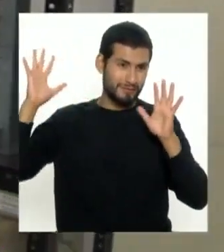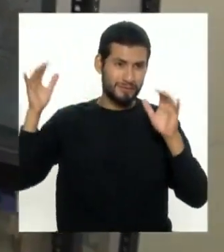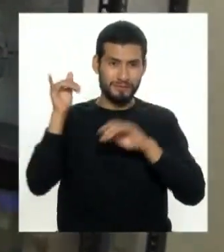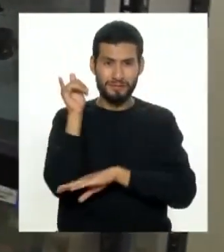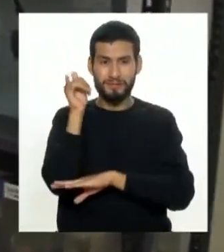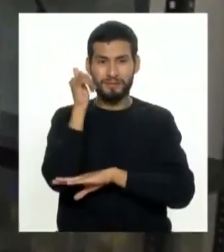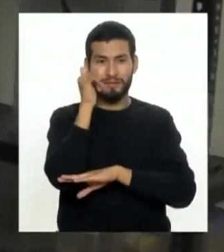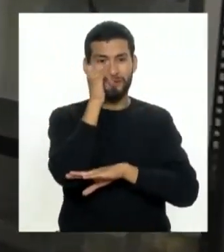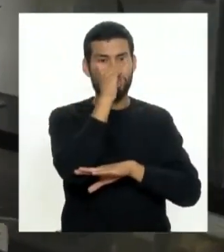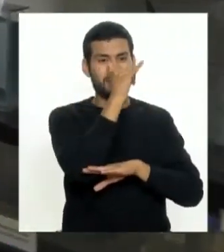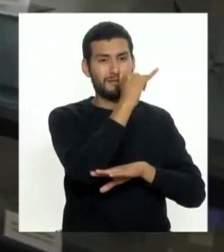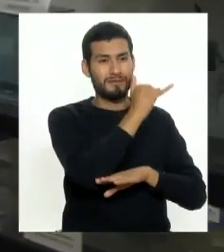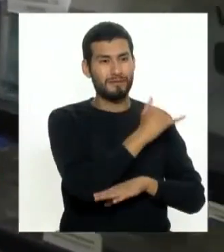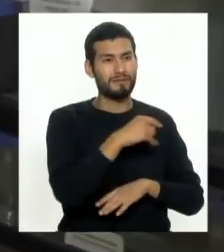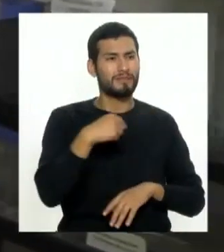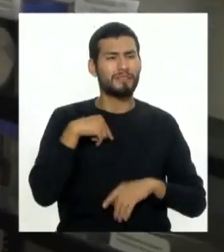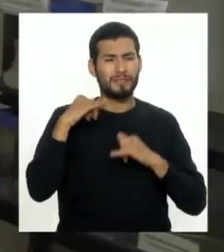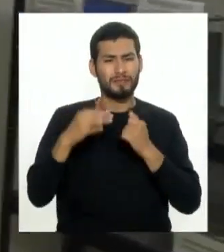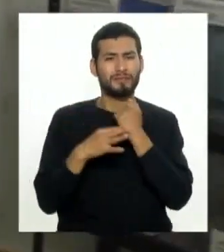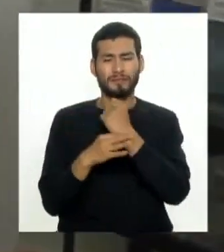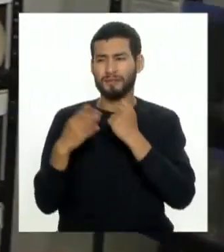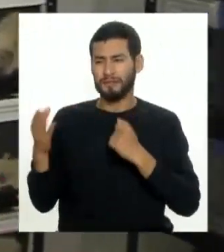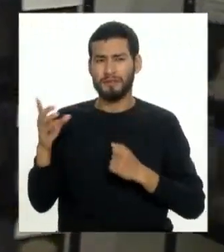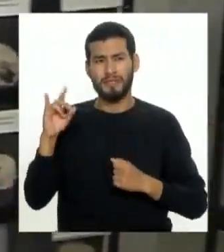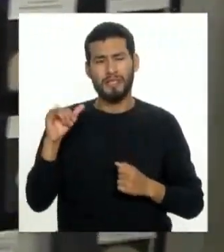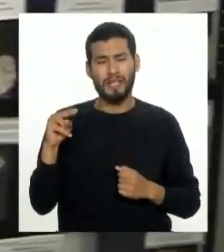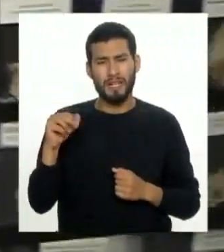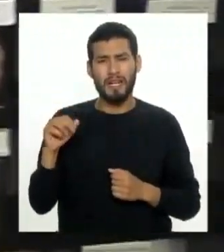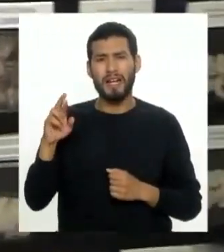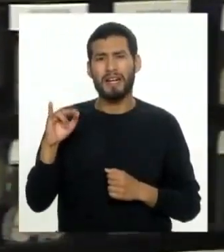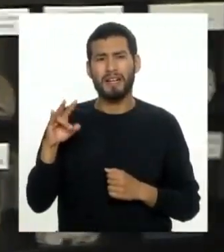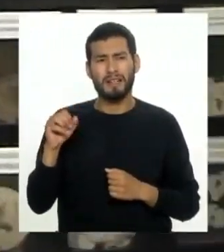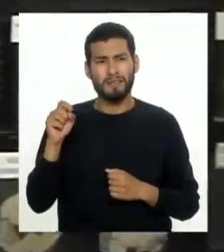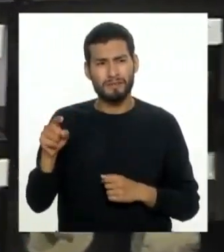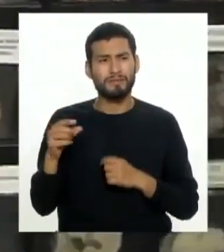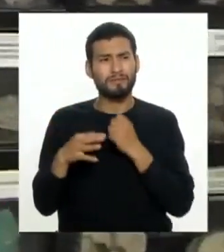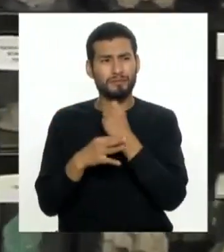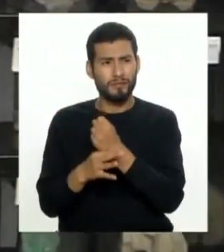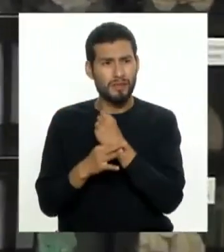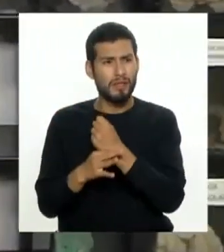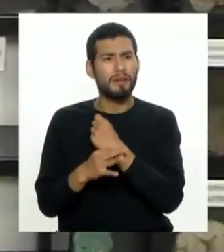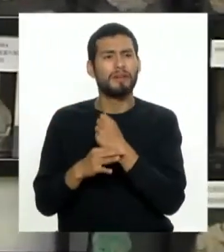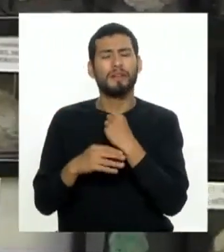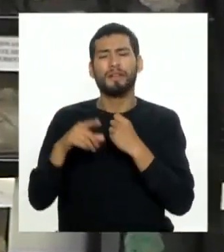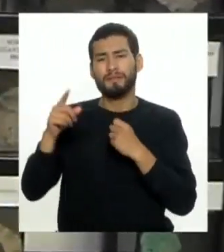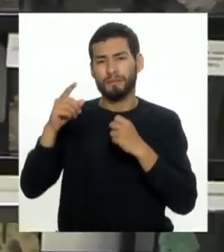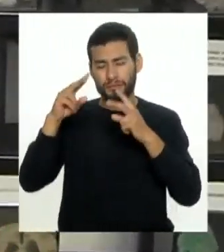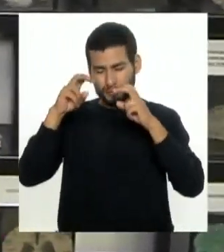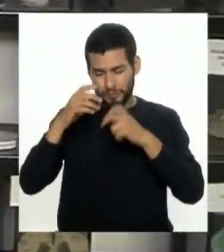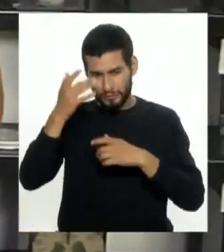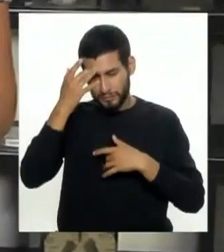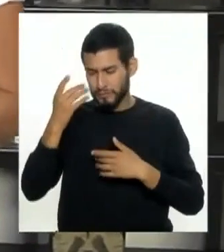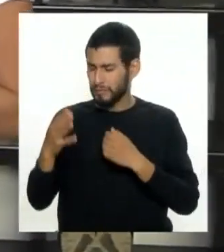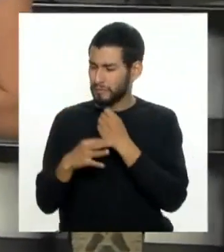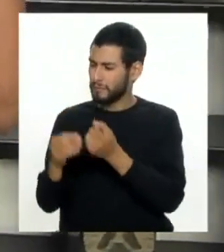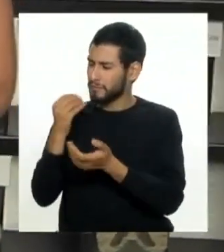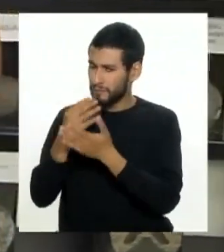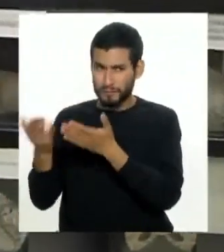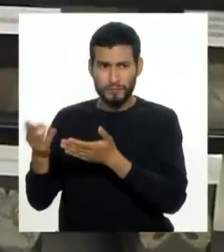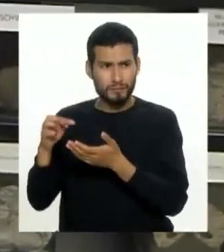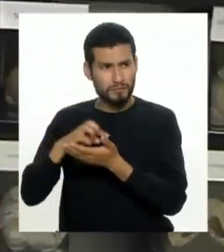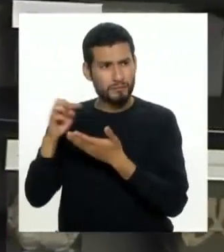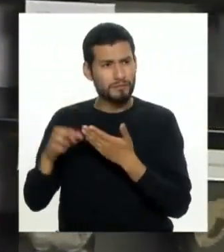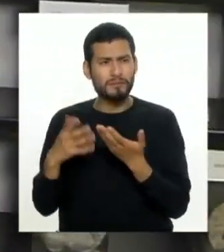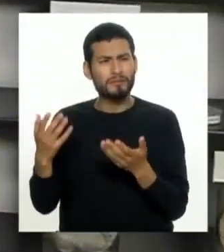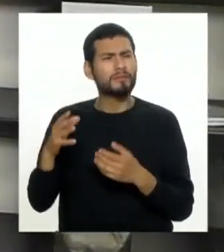camarógrafo. Estoy acompañada de la doctora Diana Rivas Franchini, médica, médico-patóloga. Doctora, ¿cómo está? Bienvenida al programa. Para